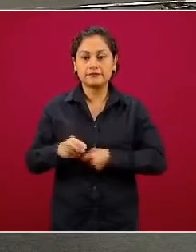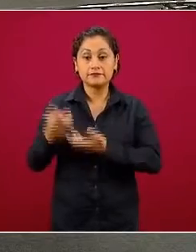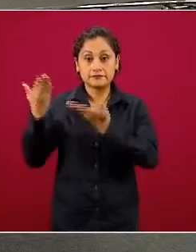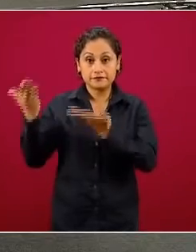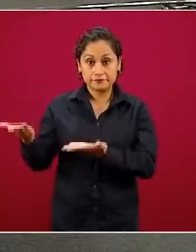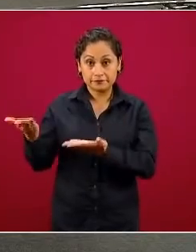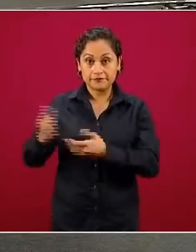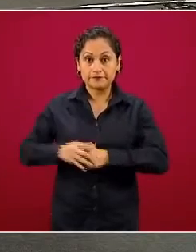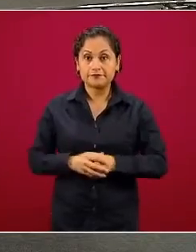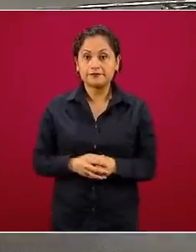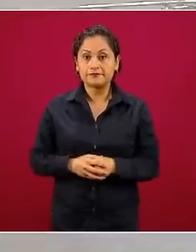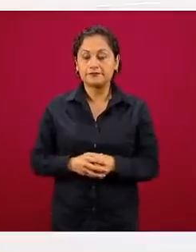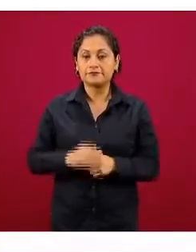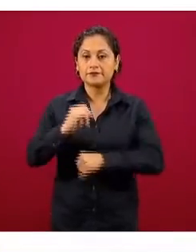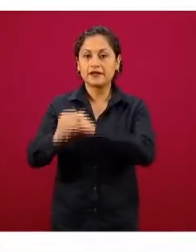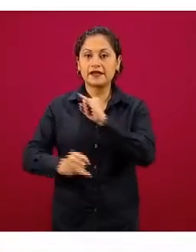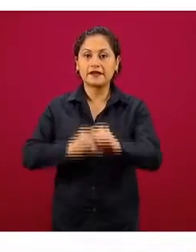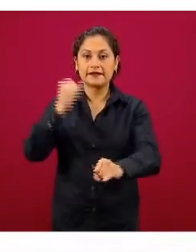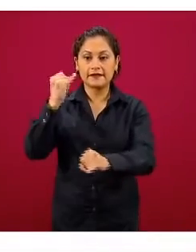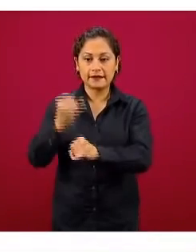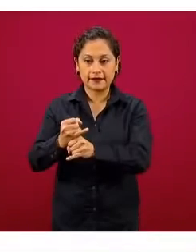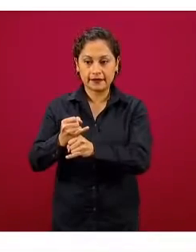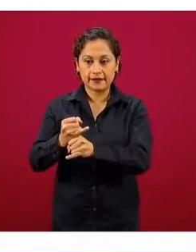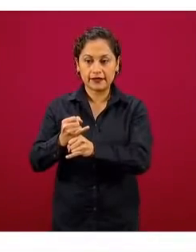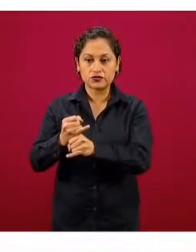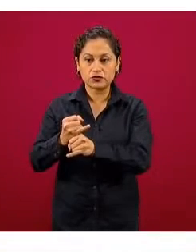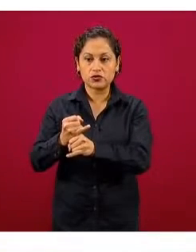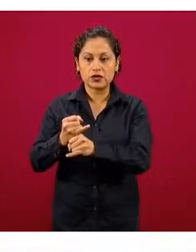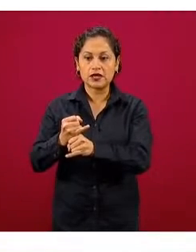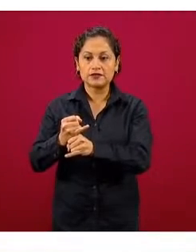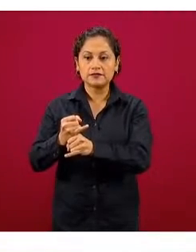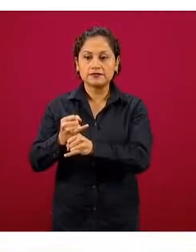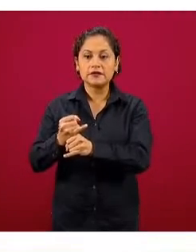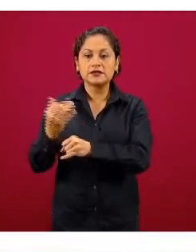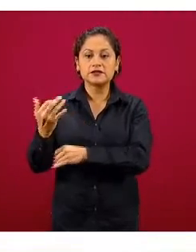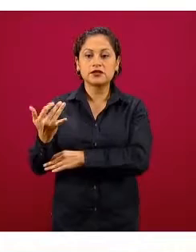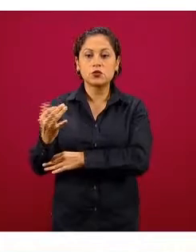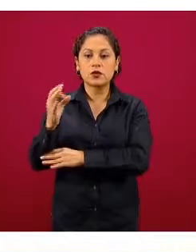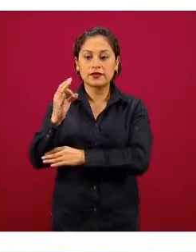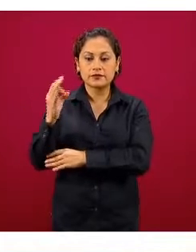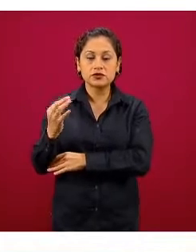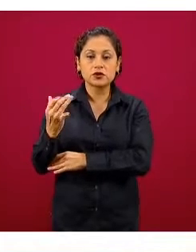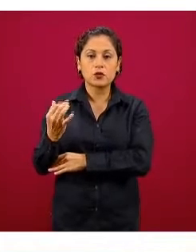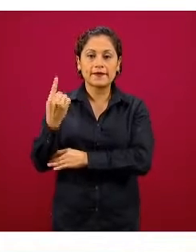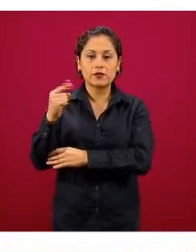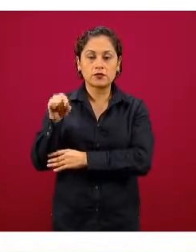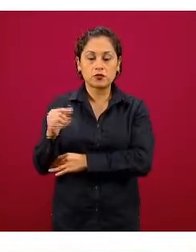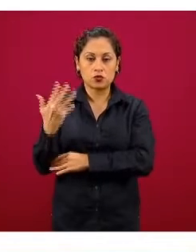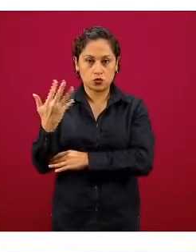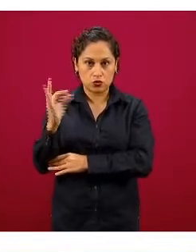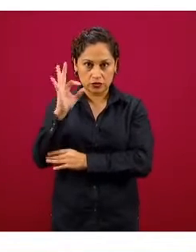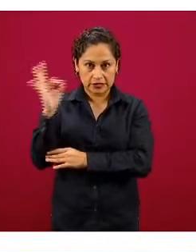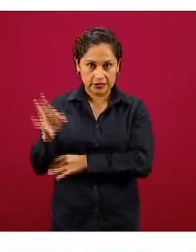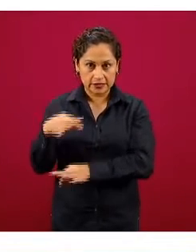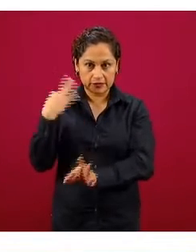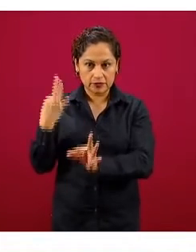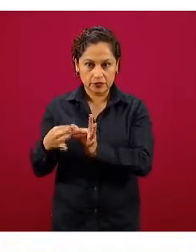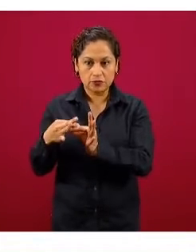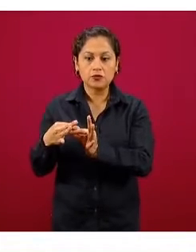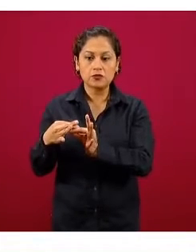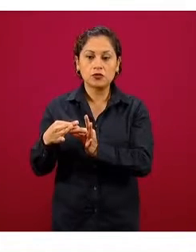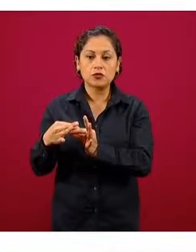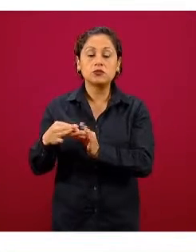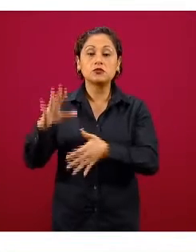panorama internacional. Continúa por encima del 50%, 51.5% exactamente, los casos en las